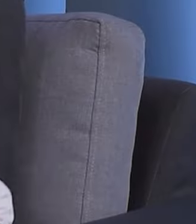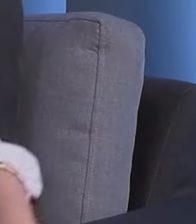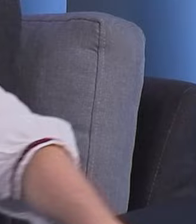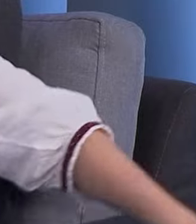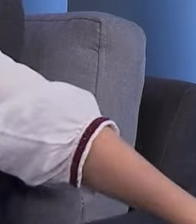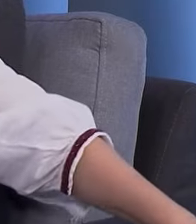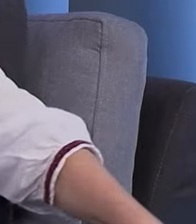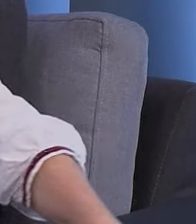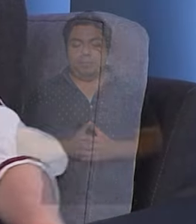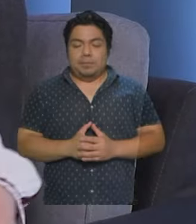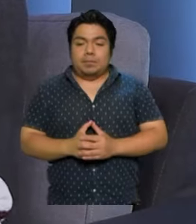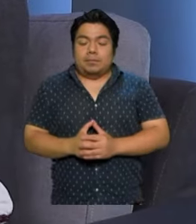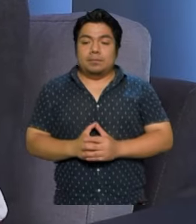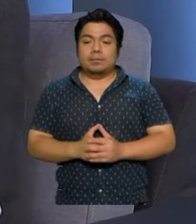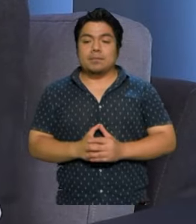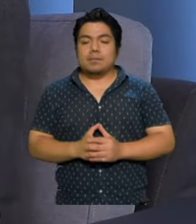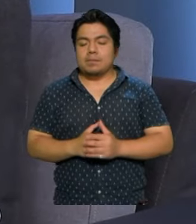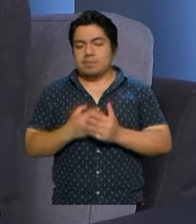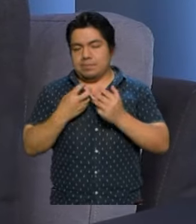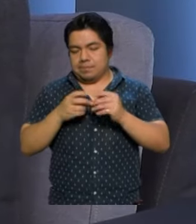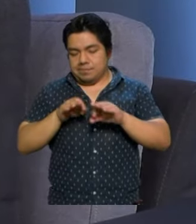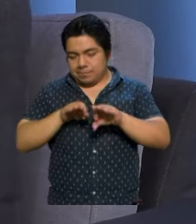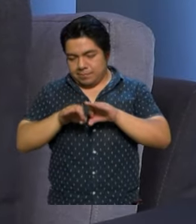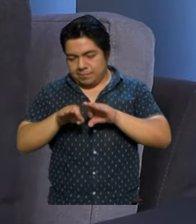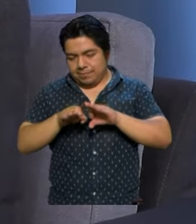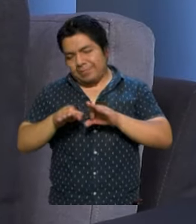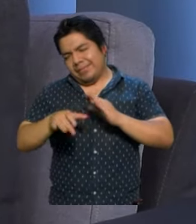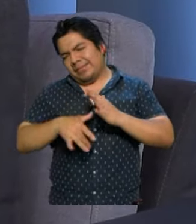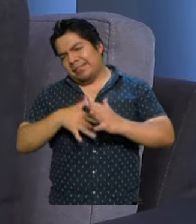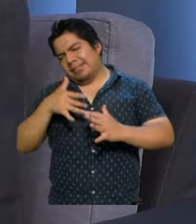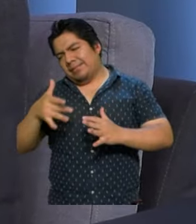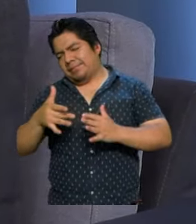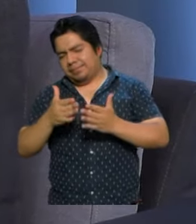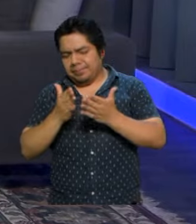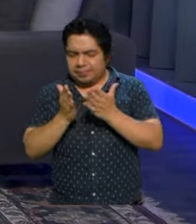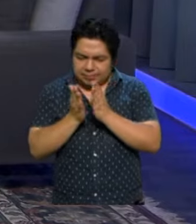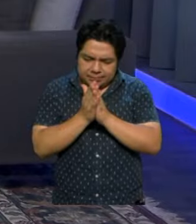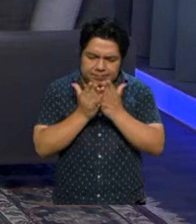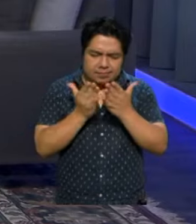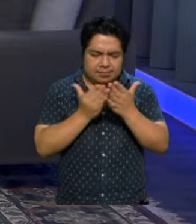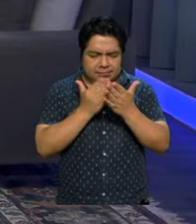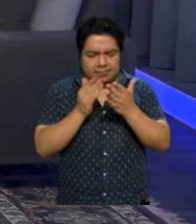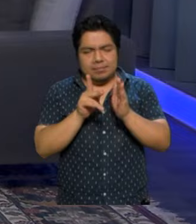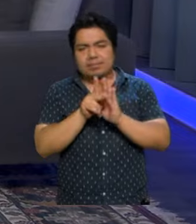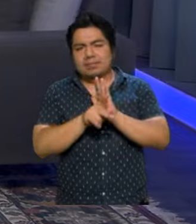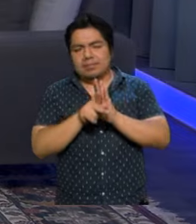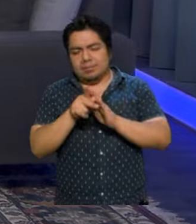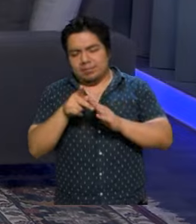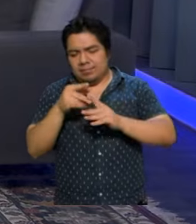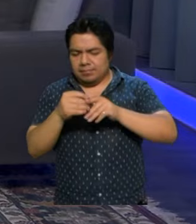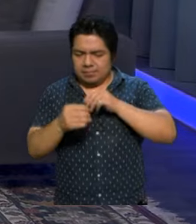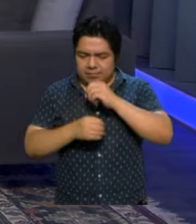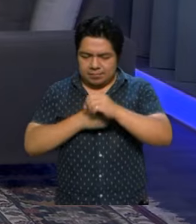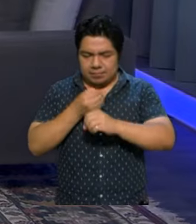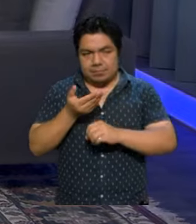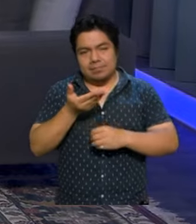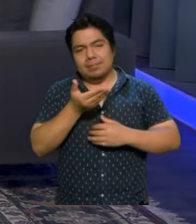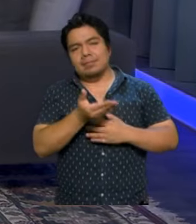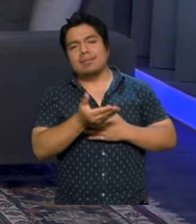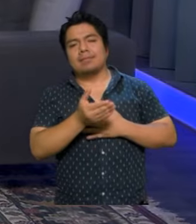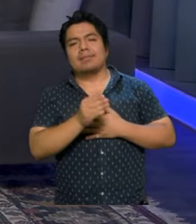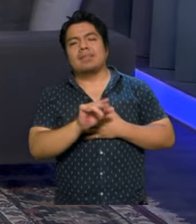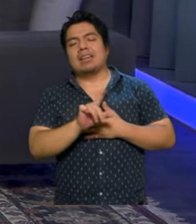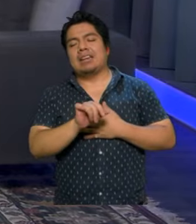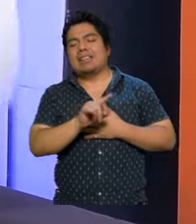Trabajo duro que alguien tiene que hacer, señora. Sí, se sacrifica, mira, se leyendo, sacrifica. Viendo series, películas, obras. Adelante, mi querida Lizena.